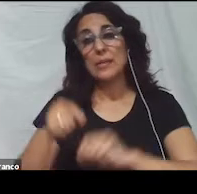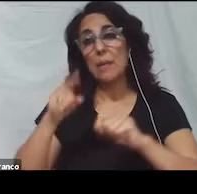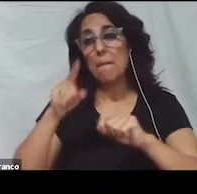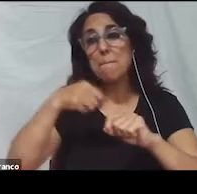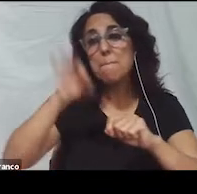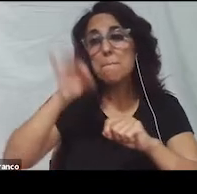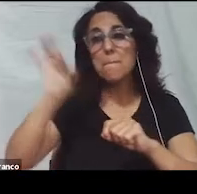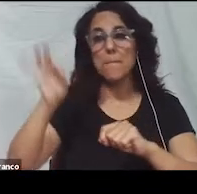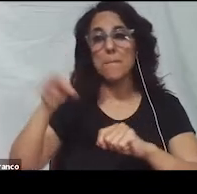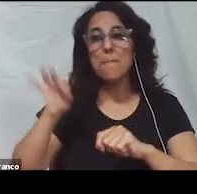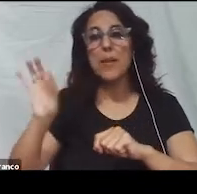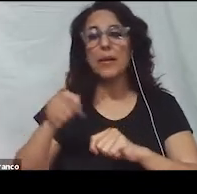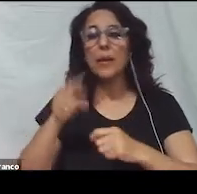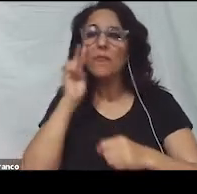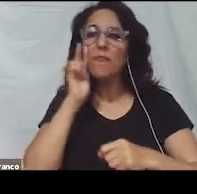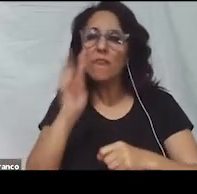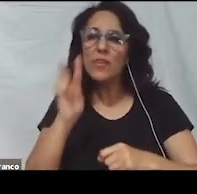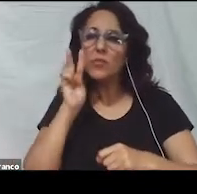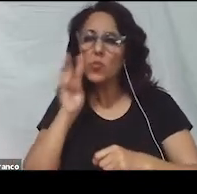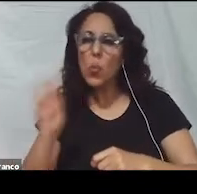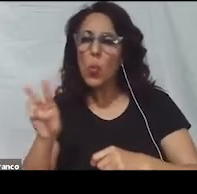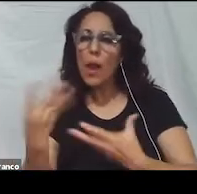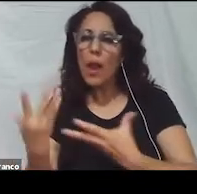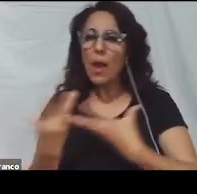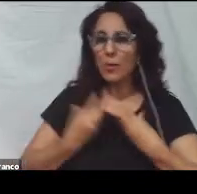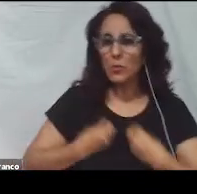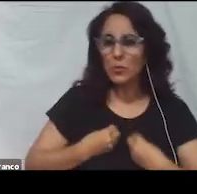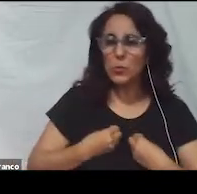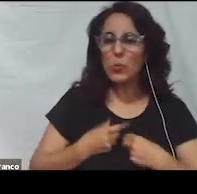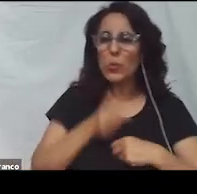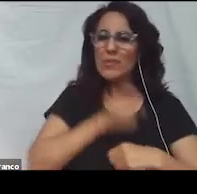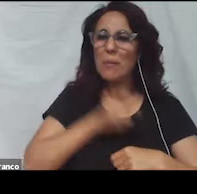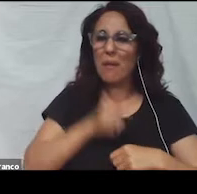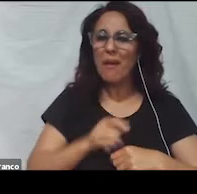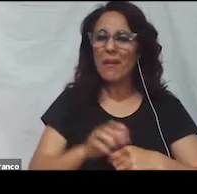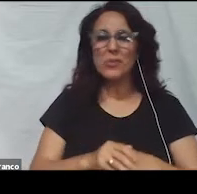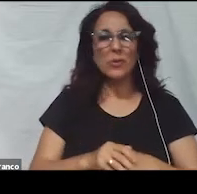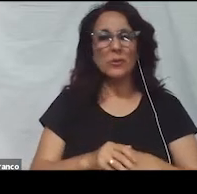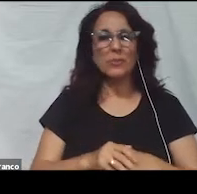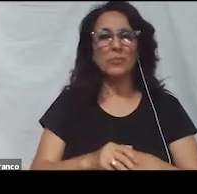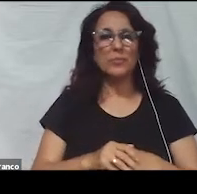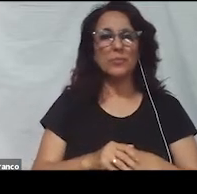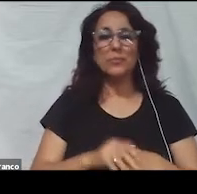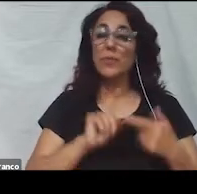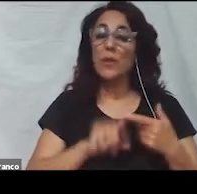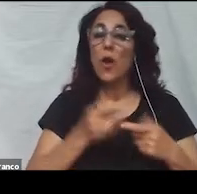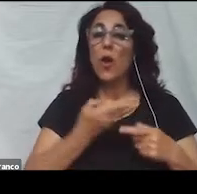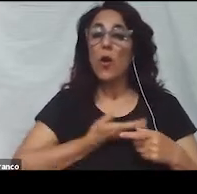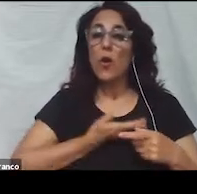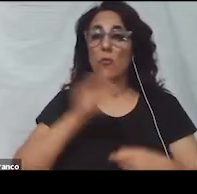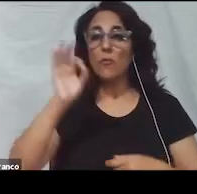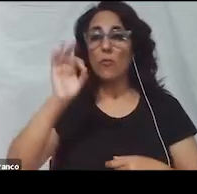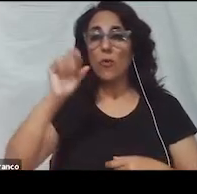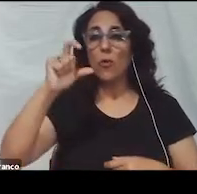vamos recorriendo, ¿sí? Para darle una ayuda visual a la persona. Entonces, utilizamos la pseudo clase focus para